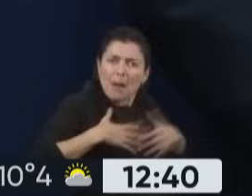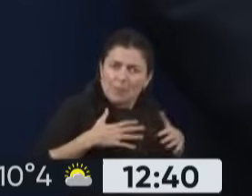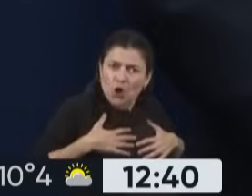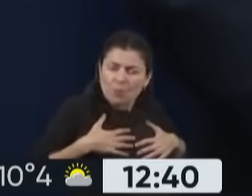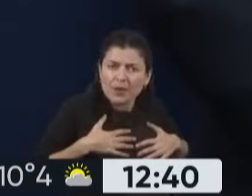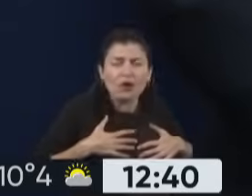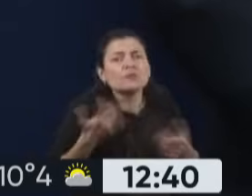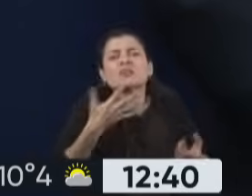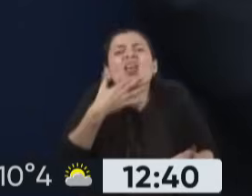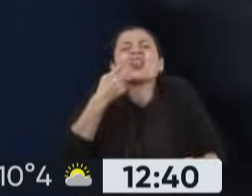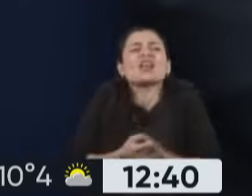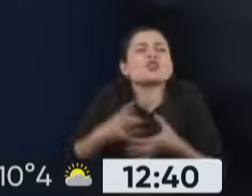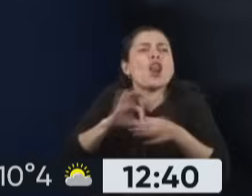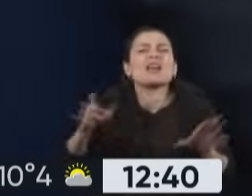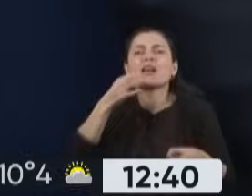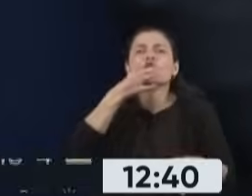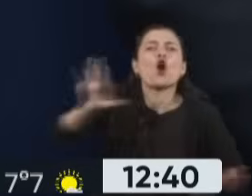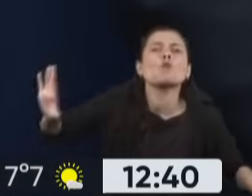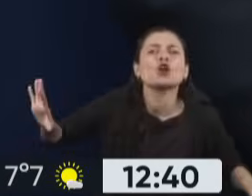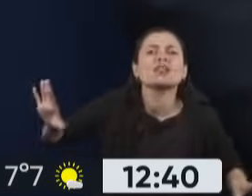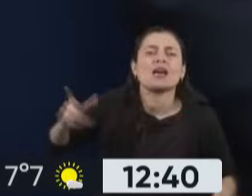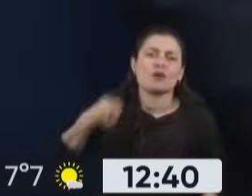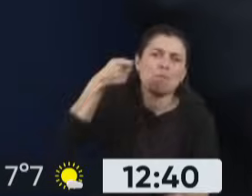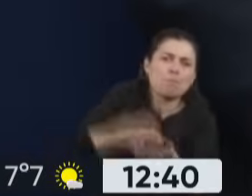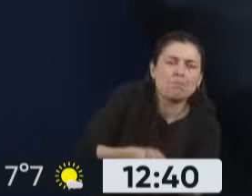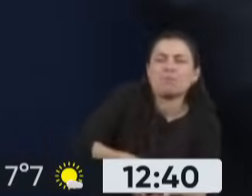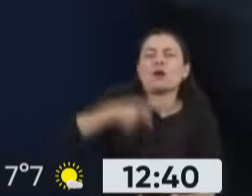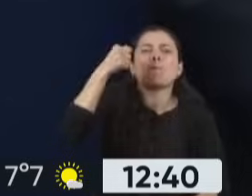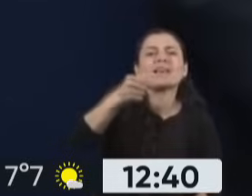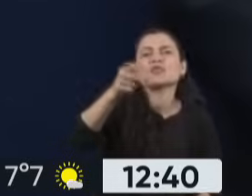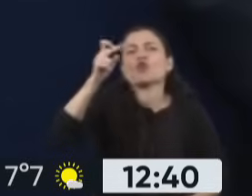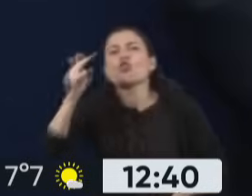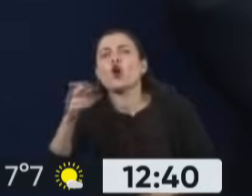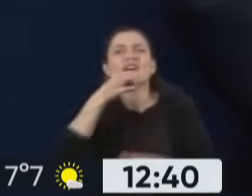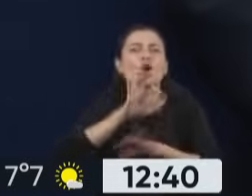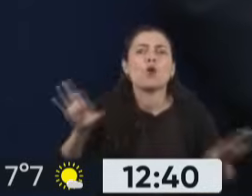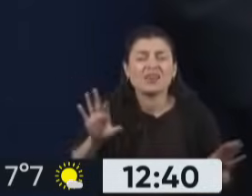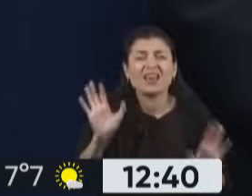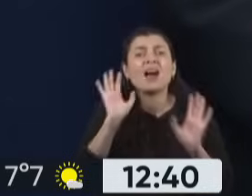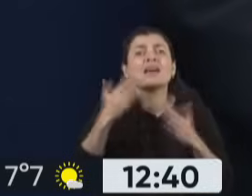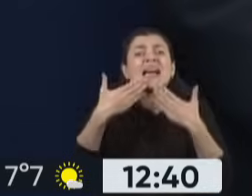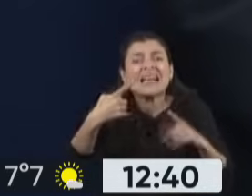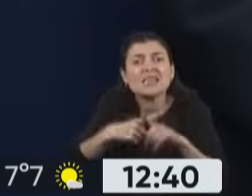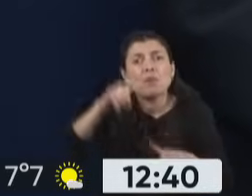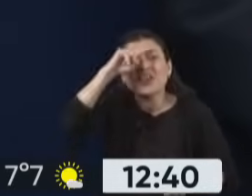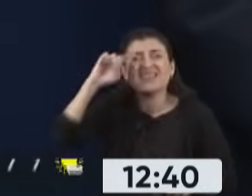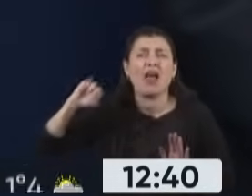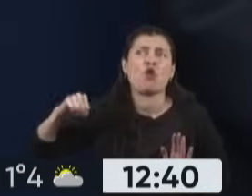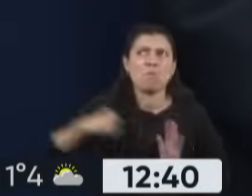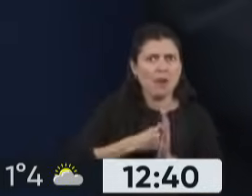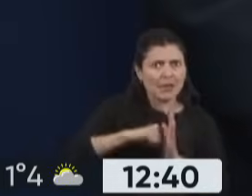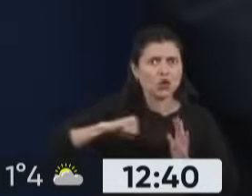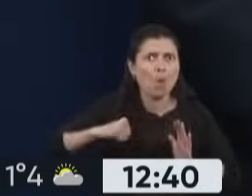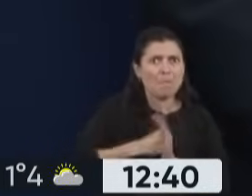mismo Estado los forzó a llevarlo al canal informal. Es decir, desde